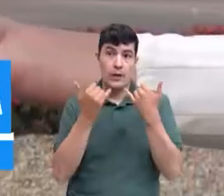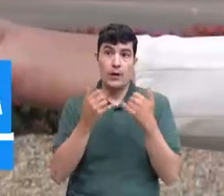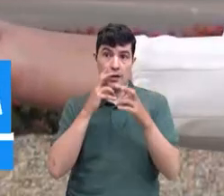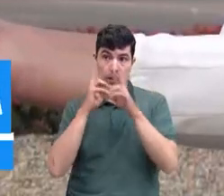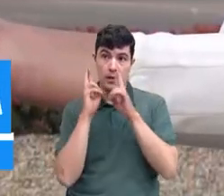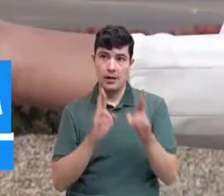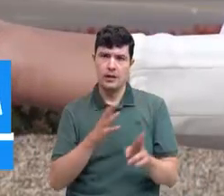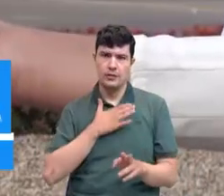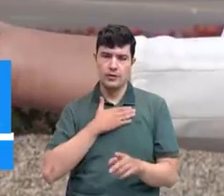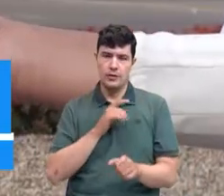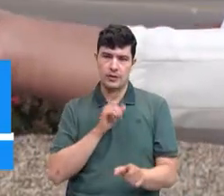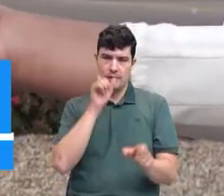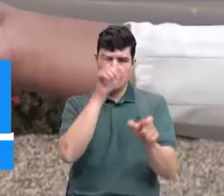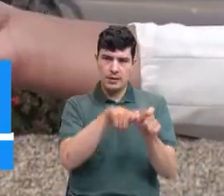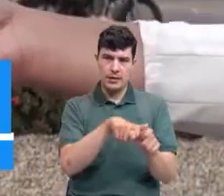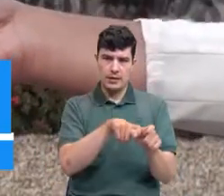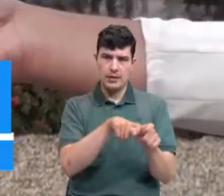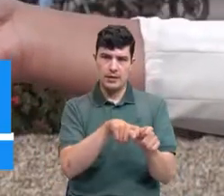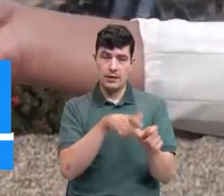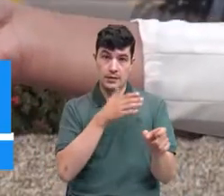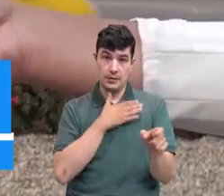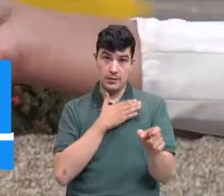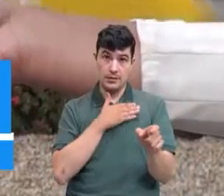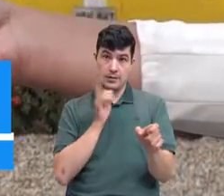me inscribí, entre